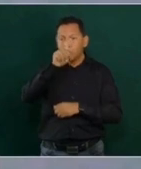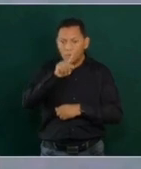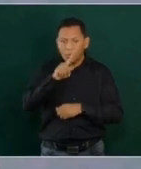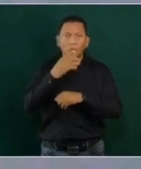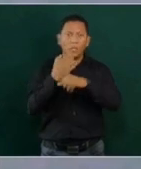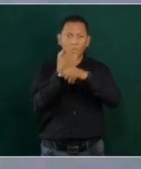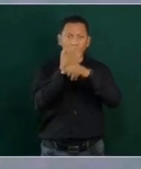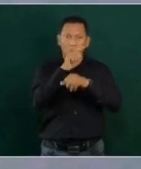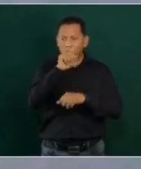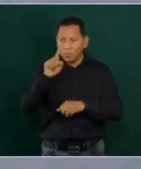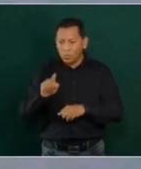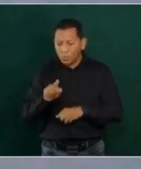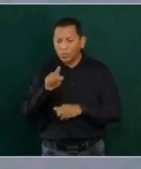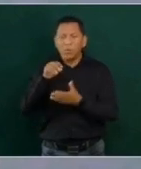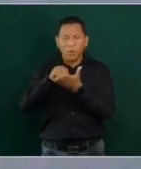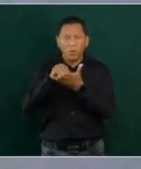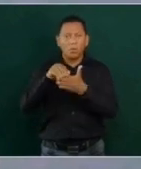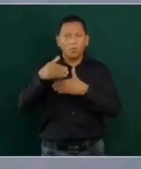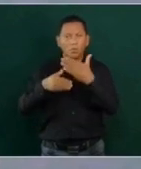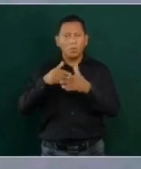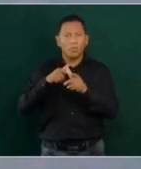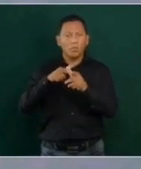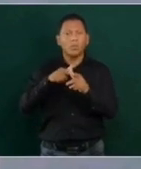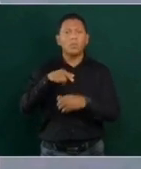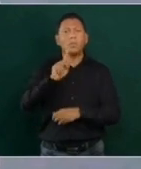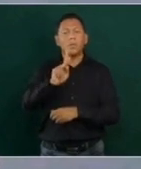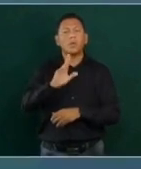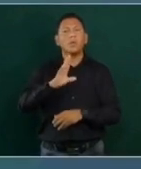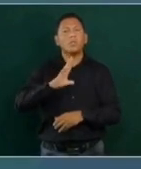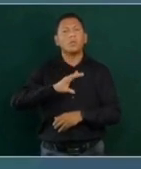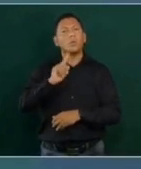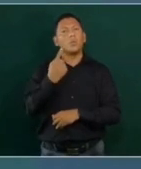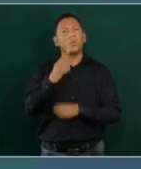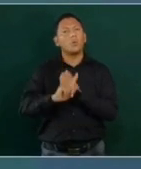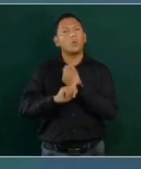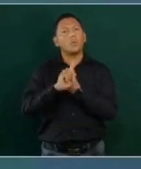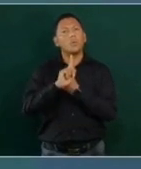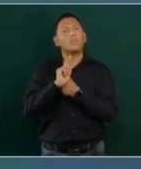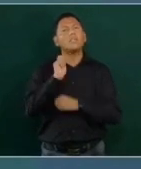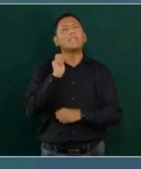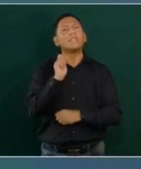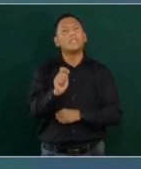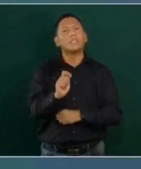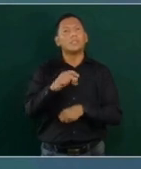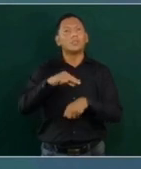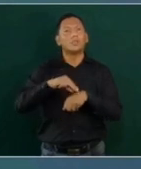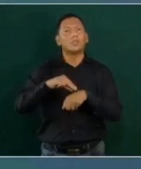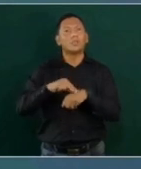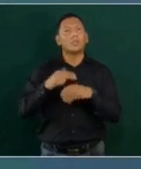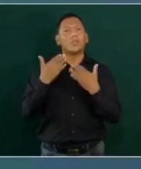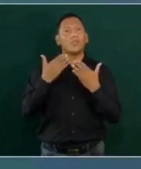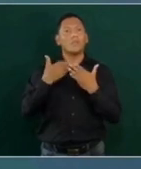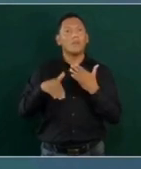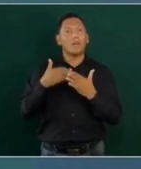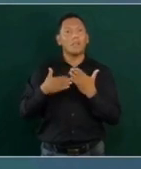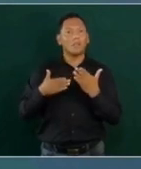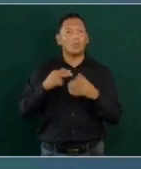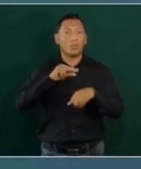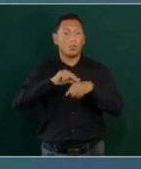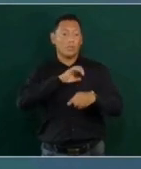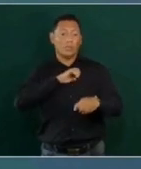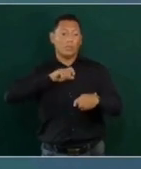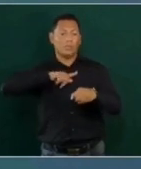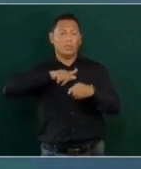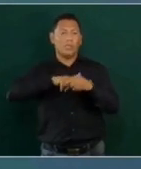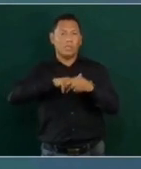y estamos avanzando, pero un problema que tenemos es la falta de médicos y de especialistas. Ya